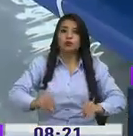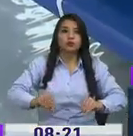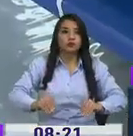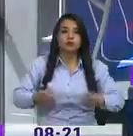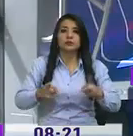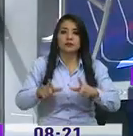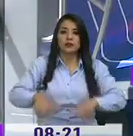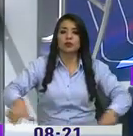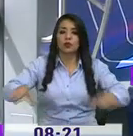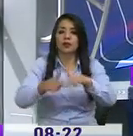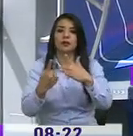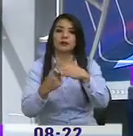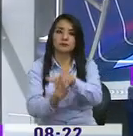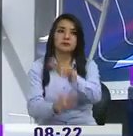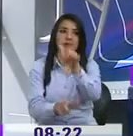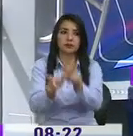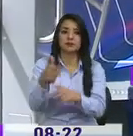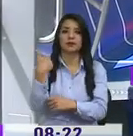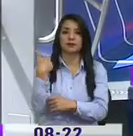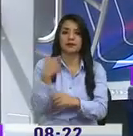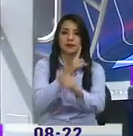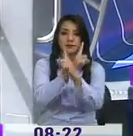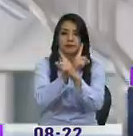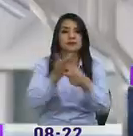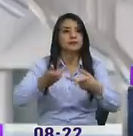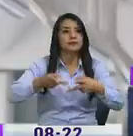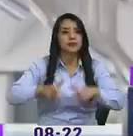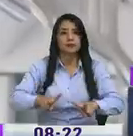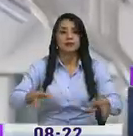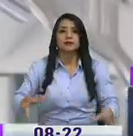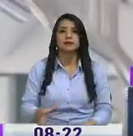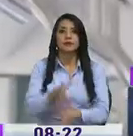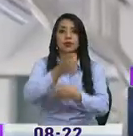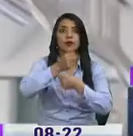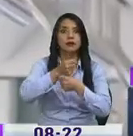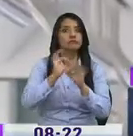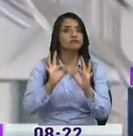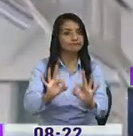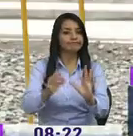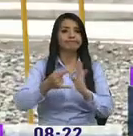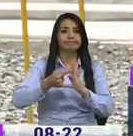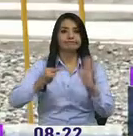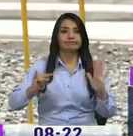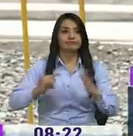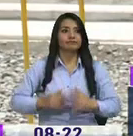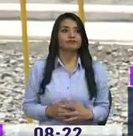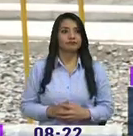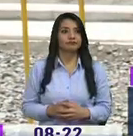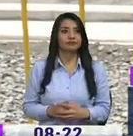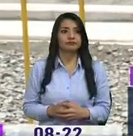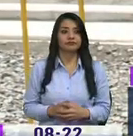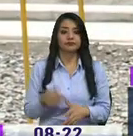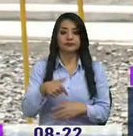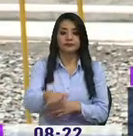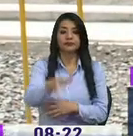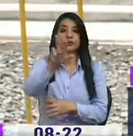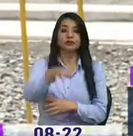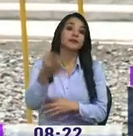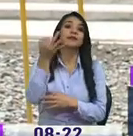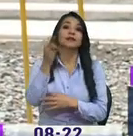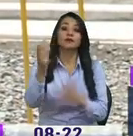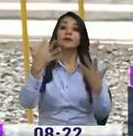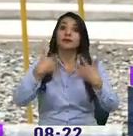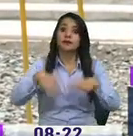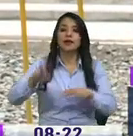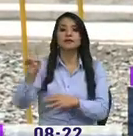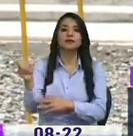para personas con discapacidad y un sistema de seguridad de alta tecnología. Se estima que los primeros días del 2019 llegue el